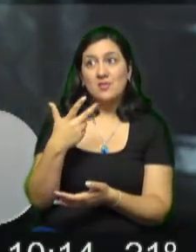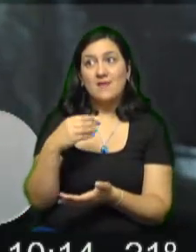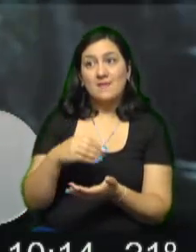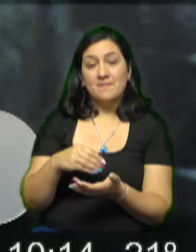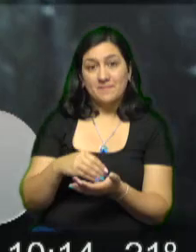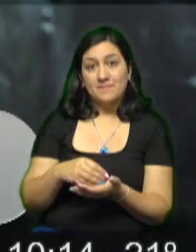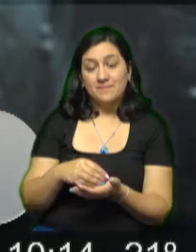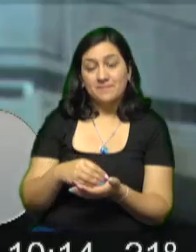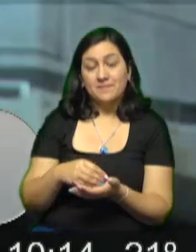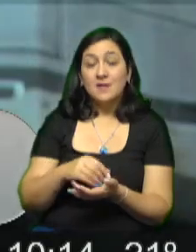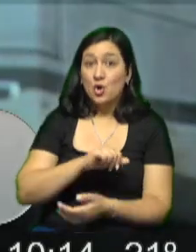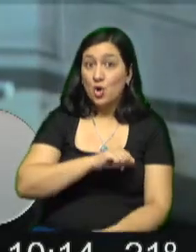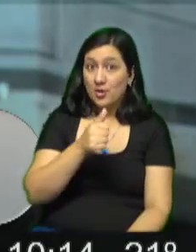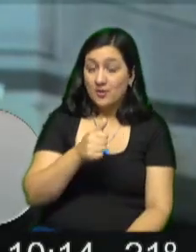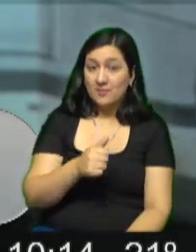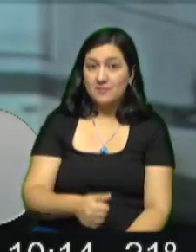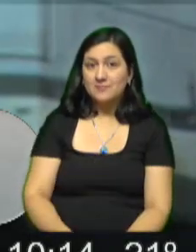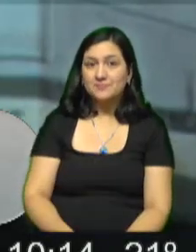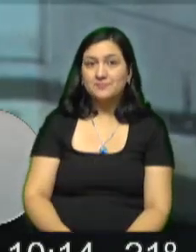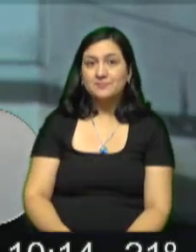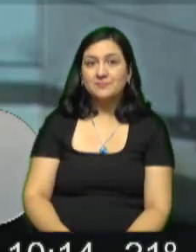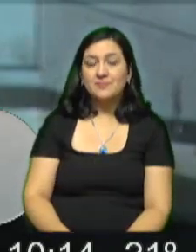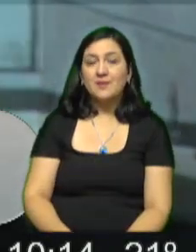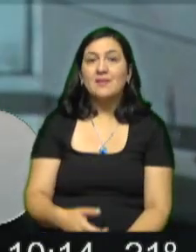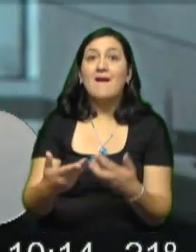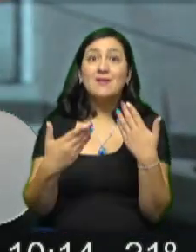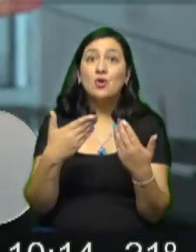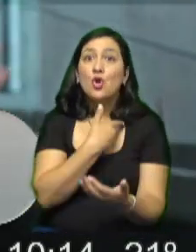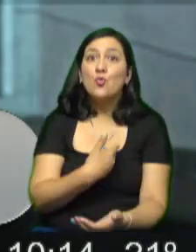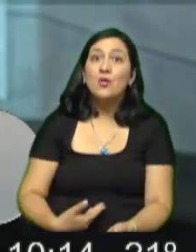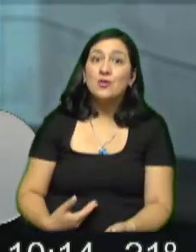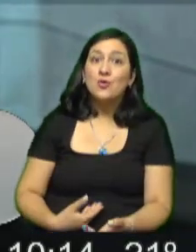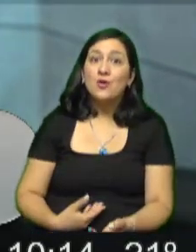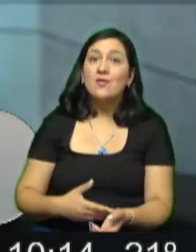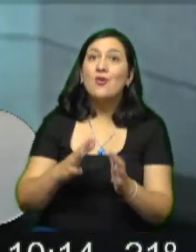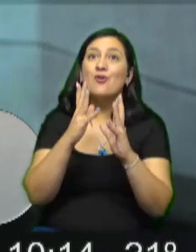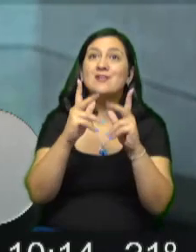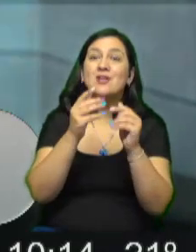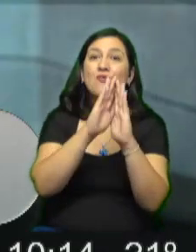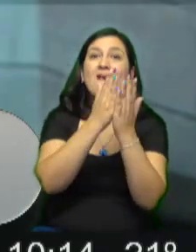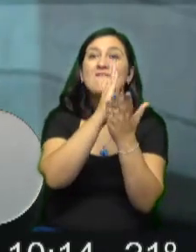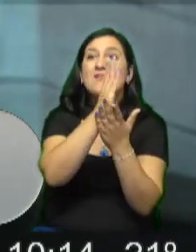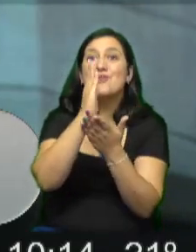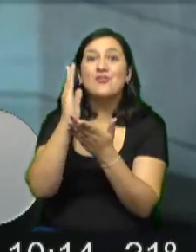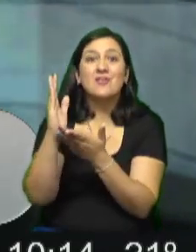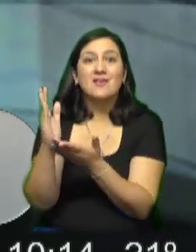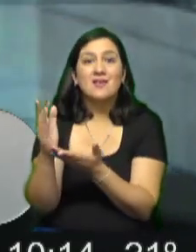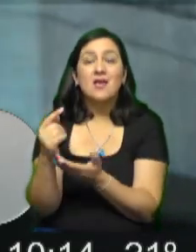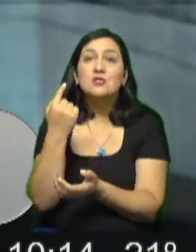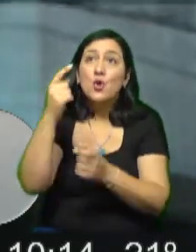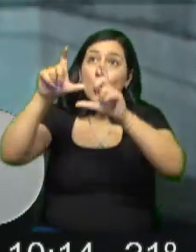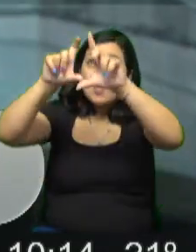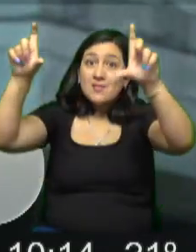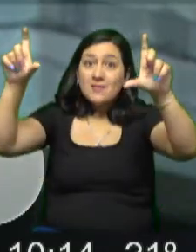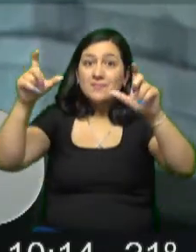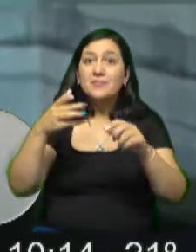lo logré, de convencer a los propietarios de por qué no armamos una biblioteca acá, ¿no? Porque ponete una estantería y vamos